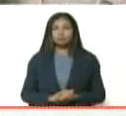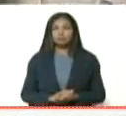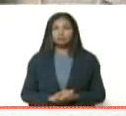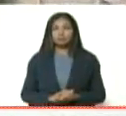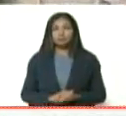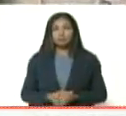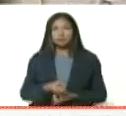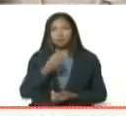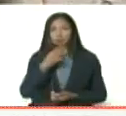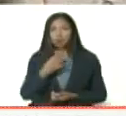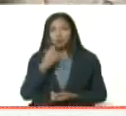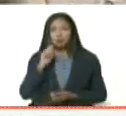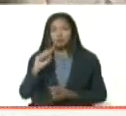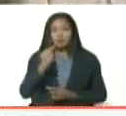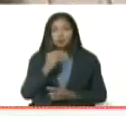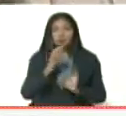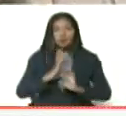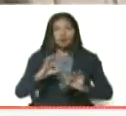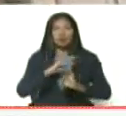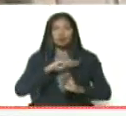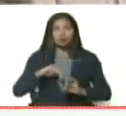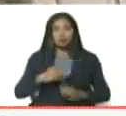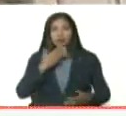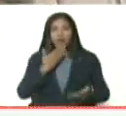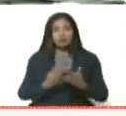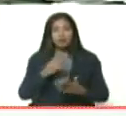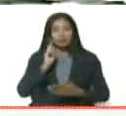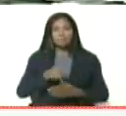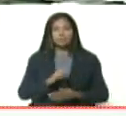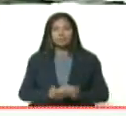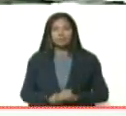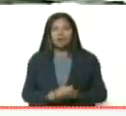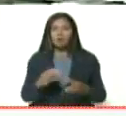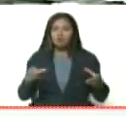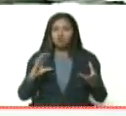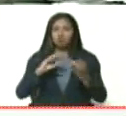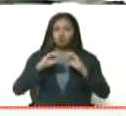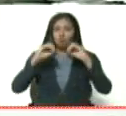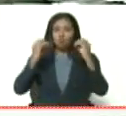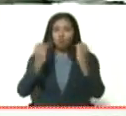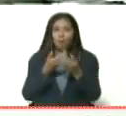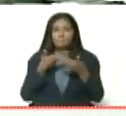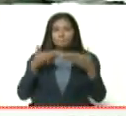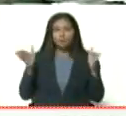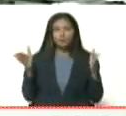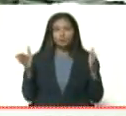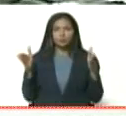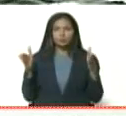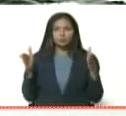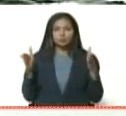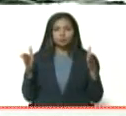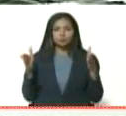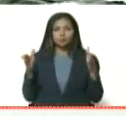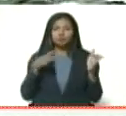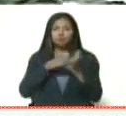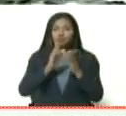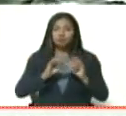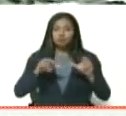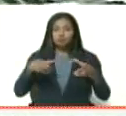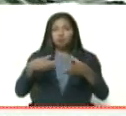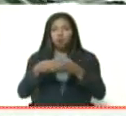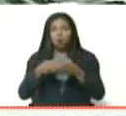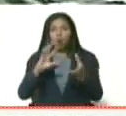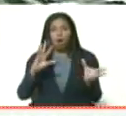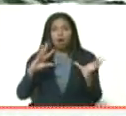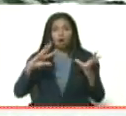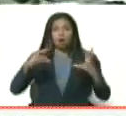Bueno, mi comandante, primero que nada, bueno, agradecerle a esta organización popular sobre la plataforma de los comités